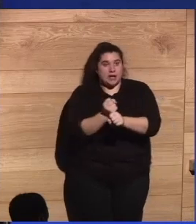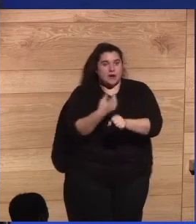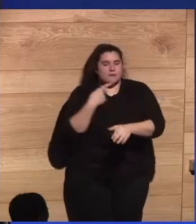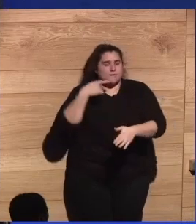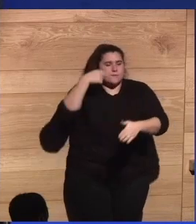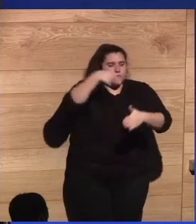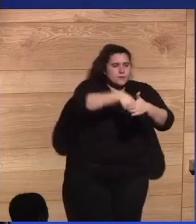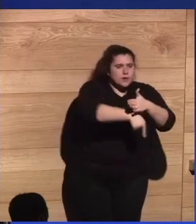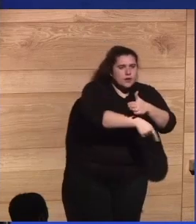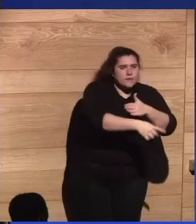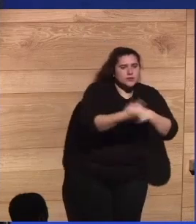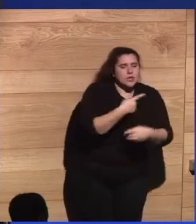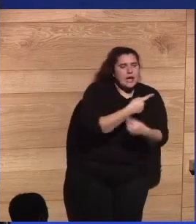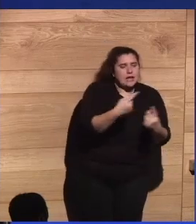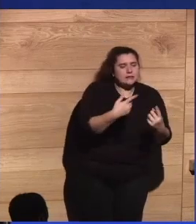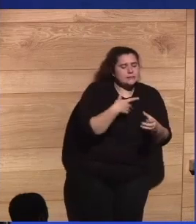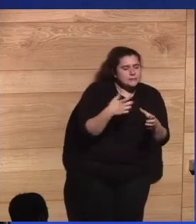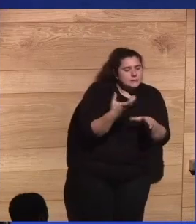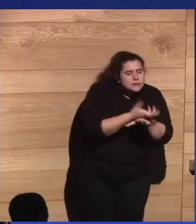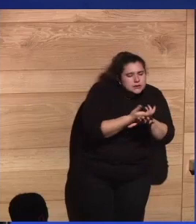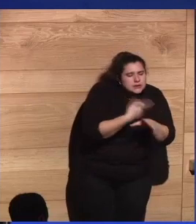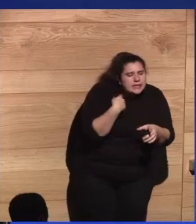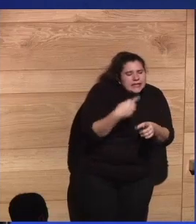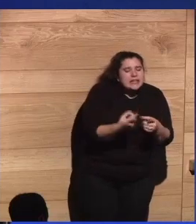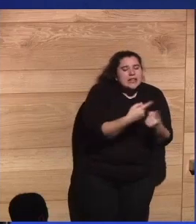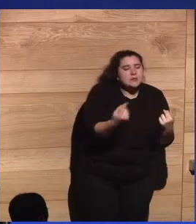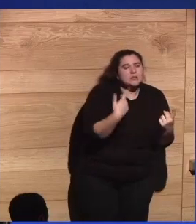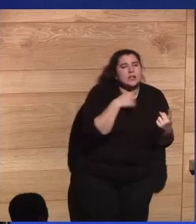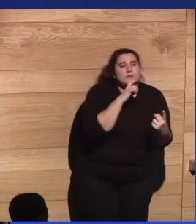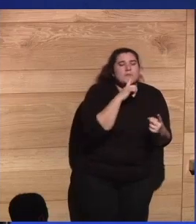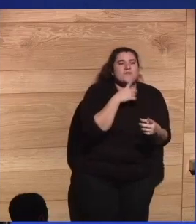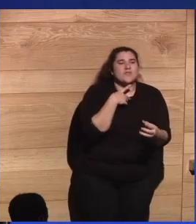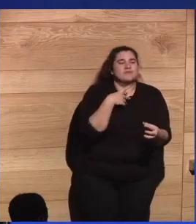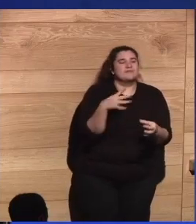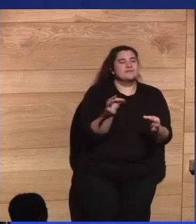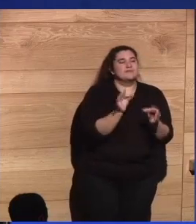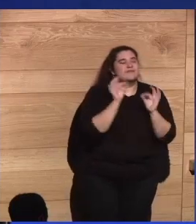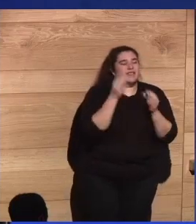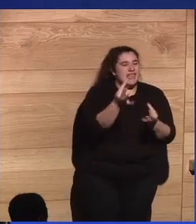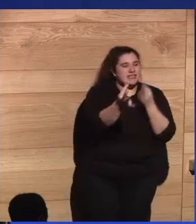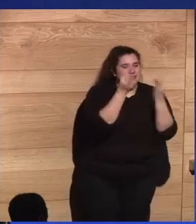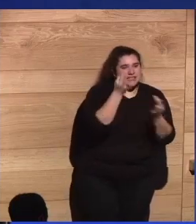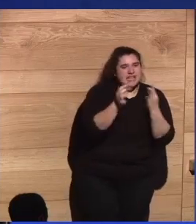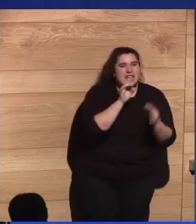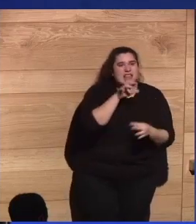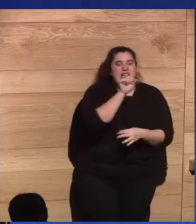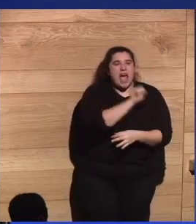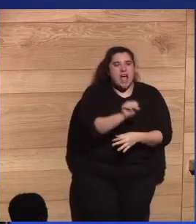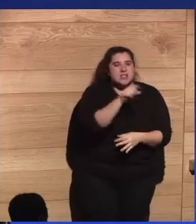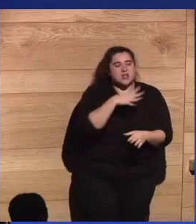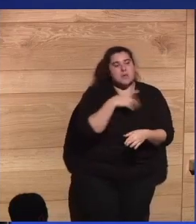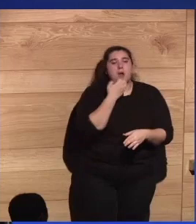en profundidad. Cada una de las piezas es afinada a lo largo de 10, 15 años de repente, ¿no? Hasta que la última demoró tanto que no la